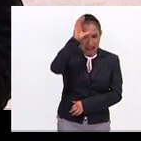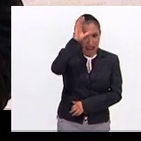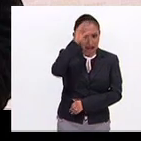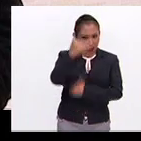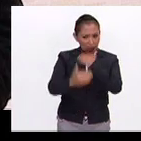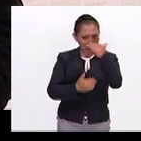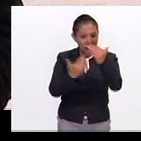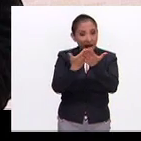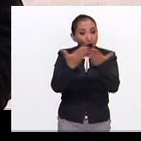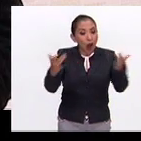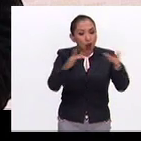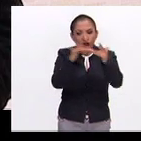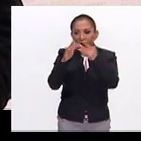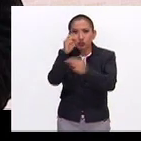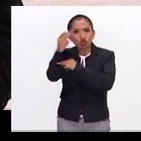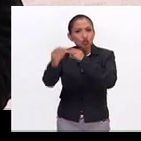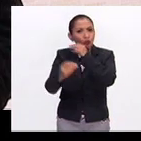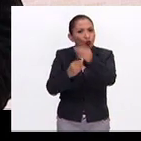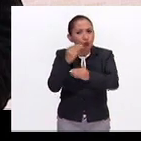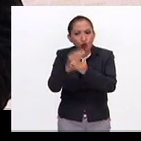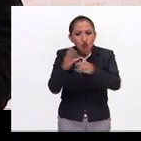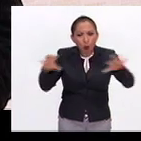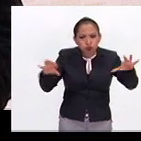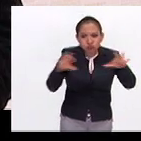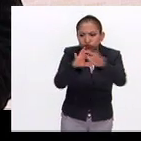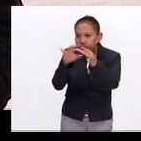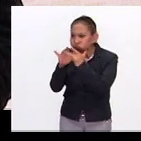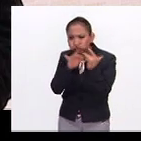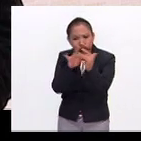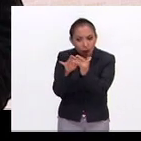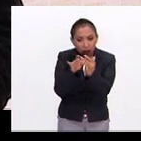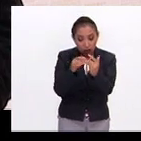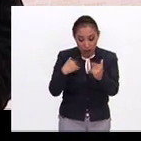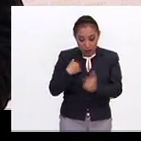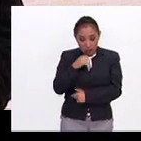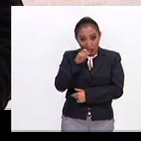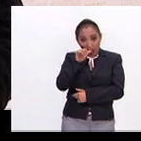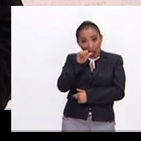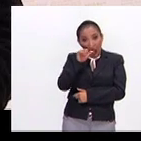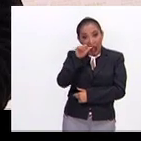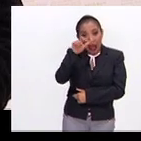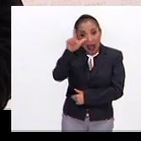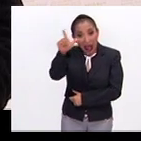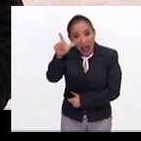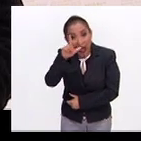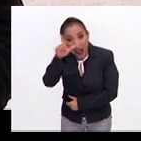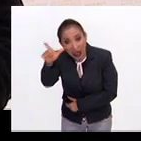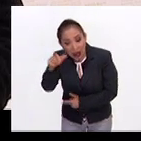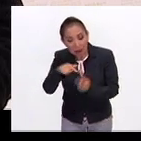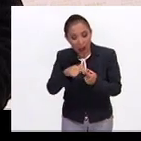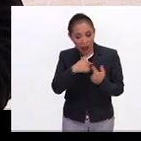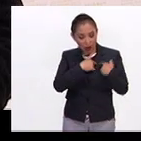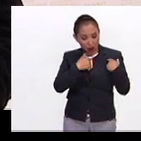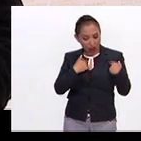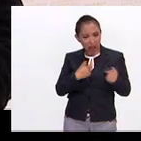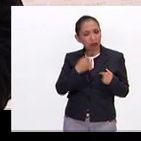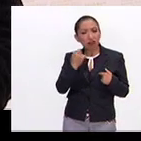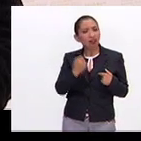nuestra alma, nuestro corazón se convierte en un refugiado.